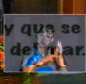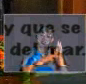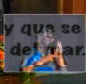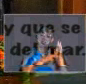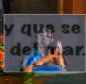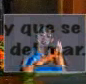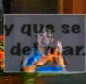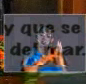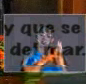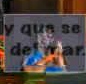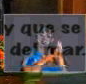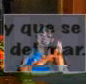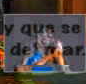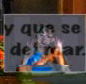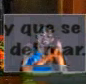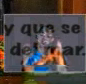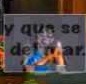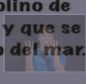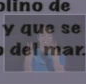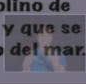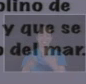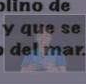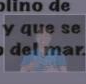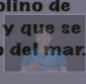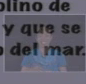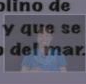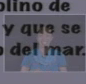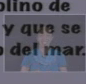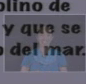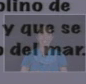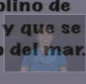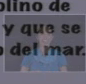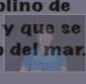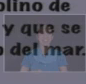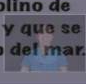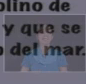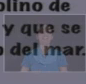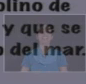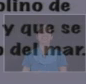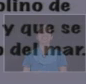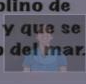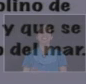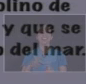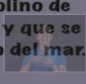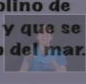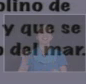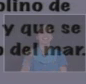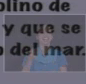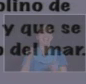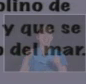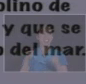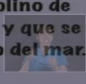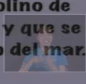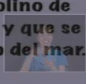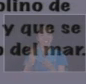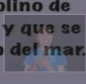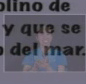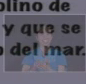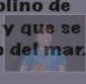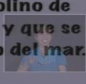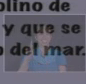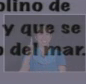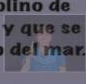pero al que haga tropezar a uno de estos pequeñitos que creen en mí, mejor le sería que